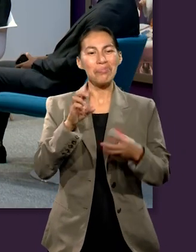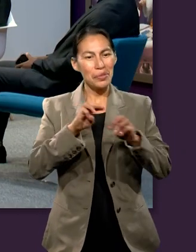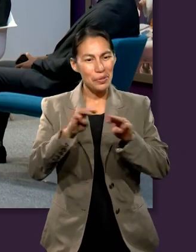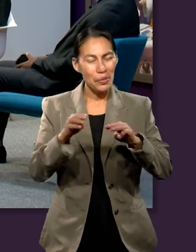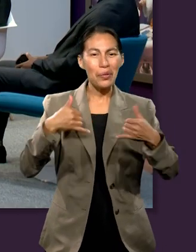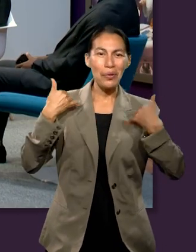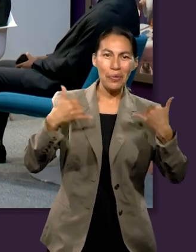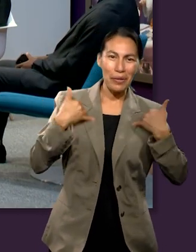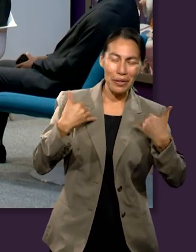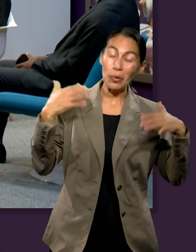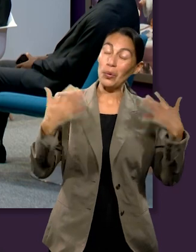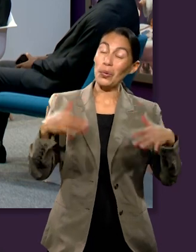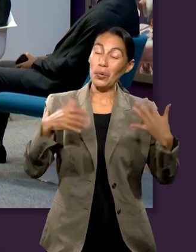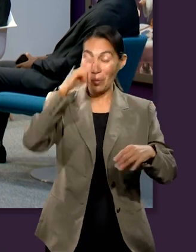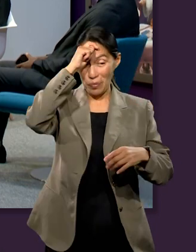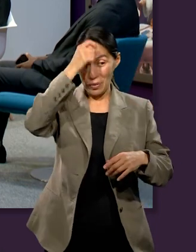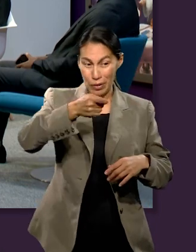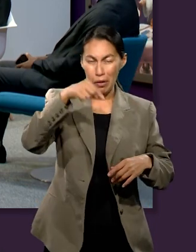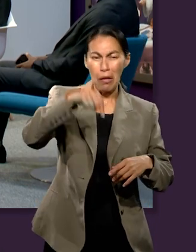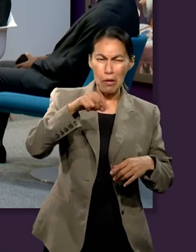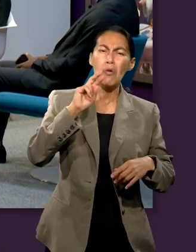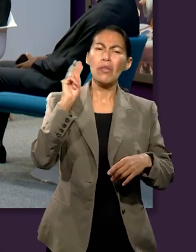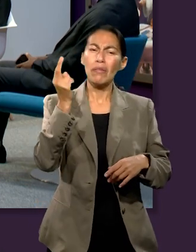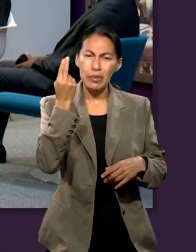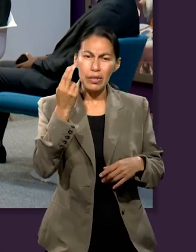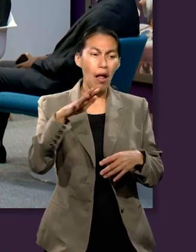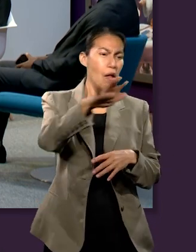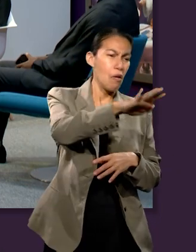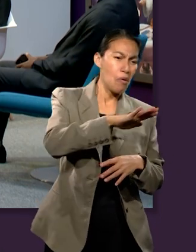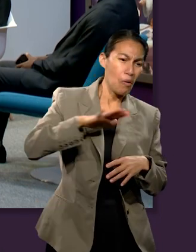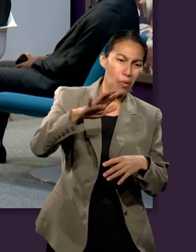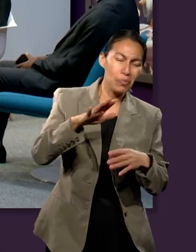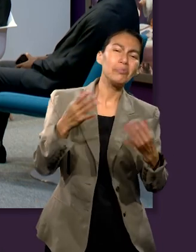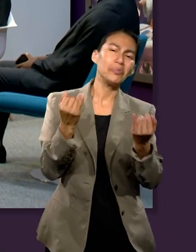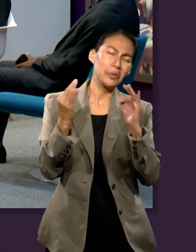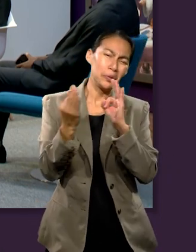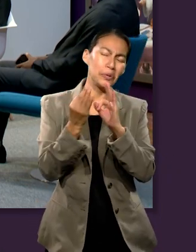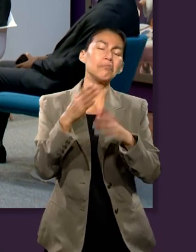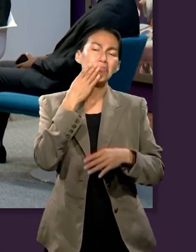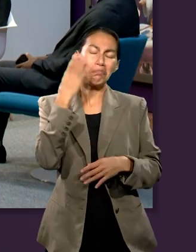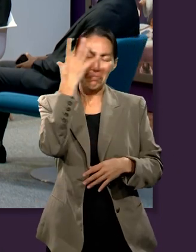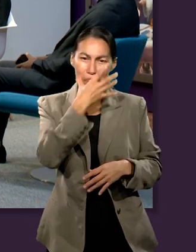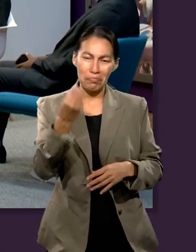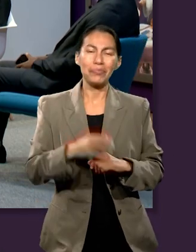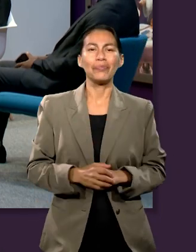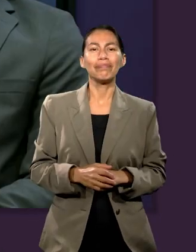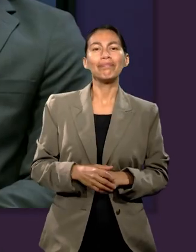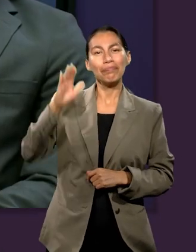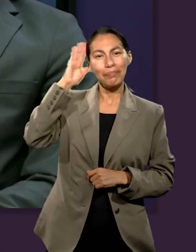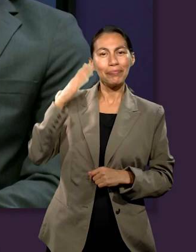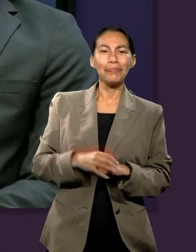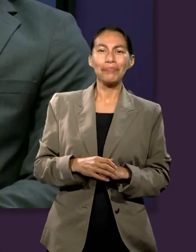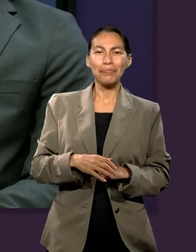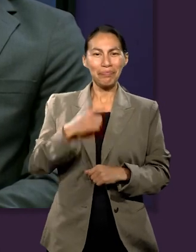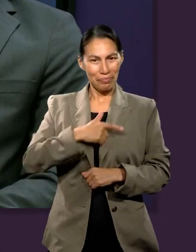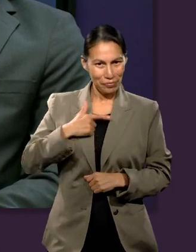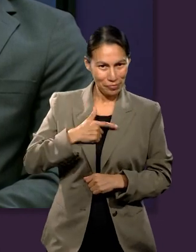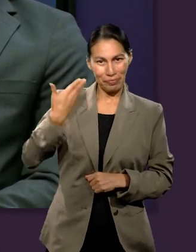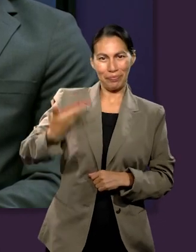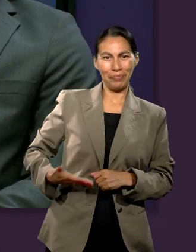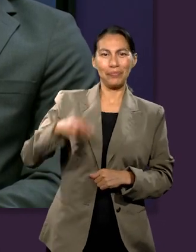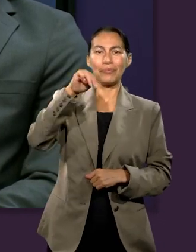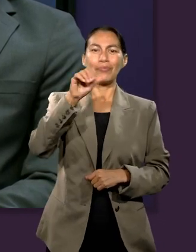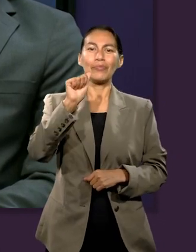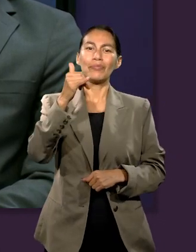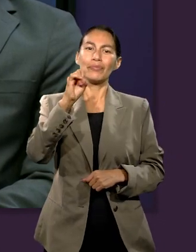ministerios es una gran bendición no solo para nuestra universidad sino también para la región donde vivimos Hola un gusto Mi